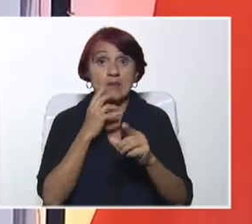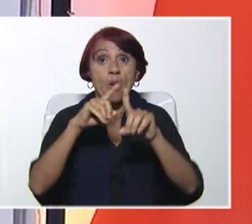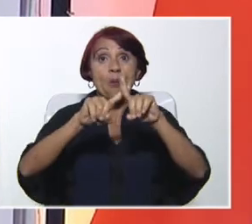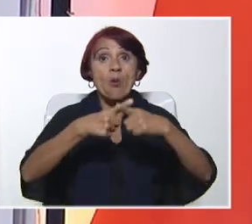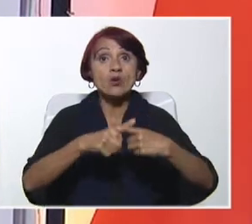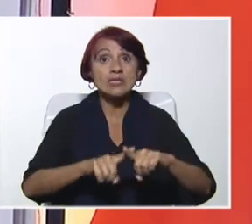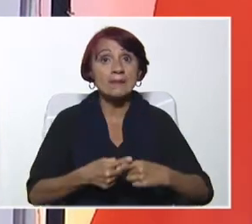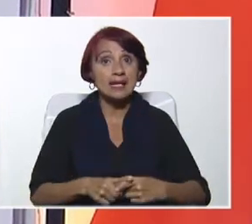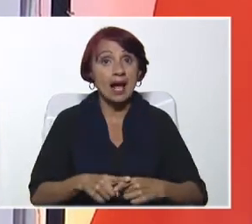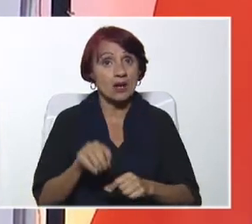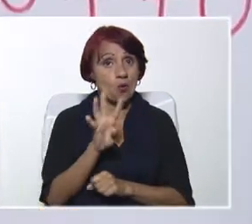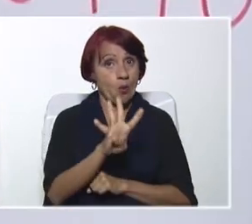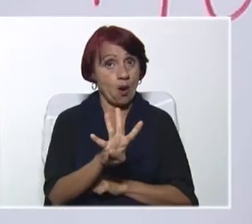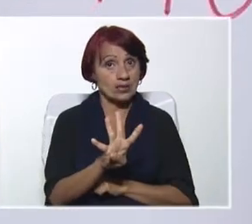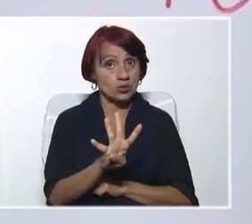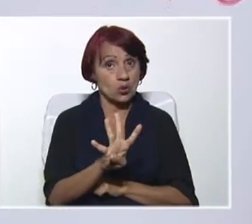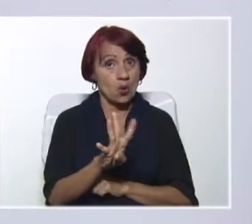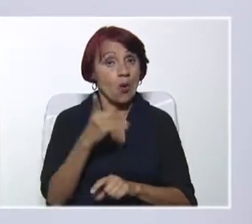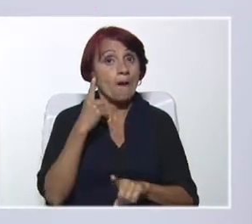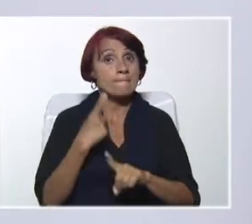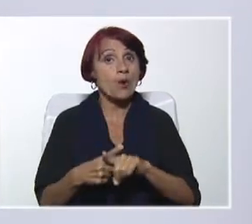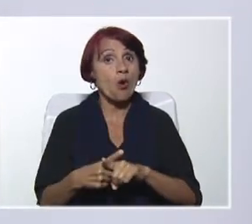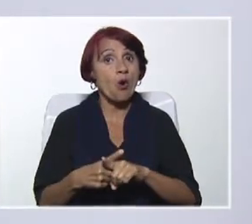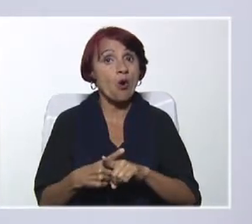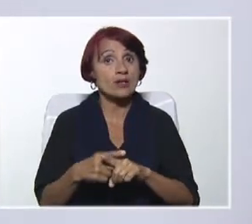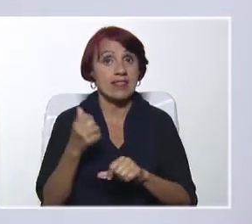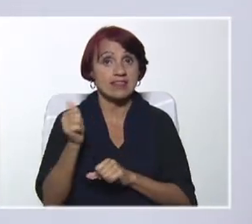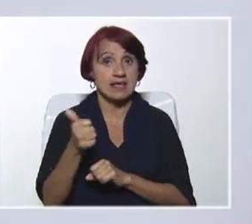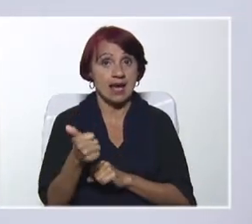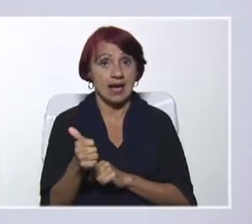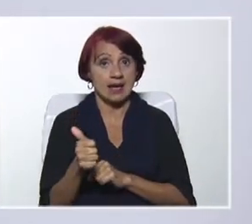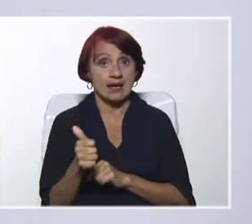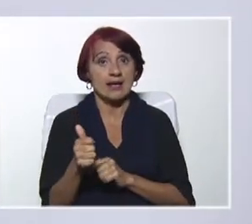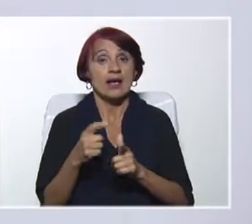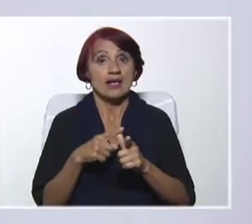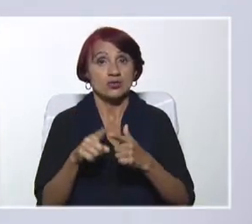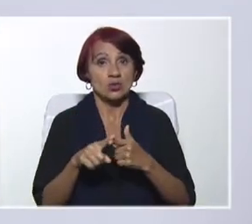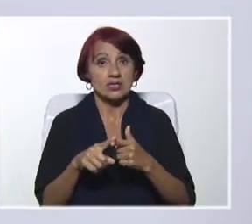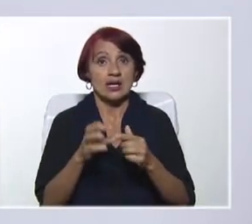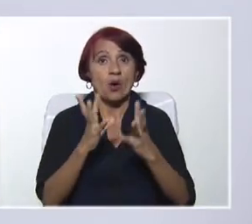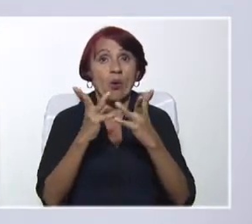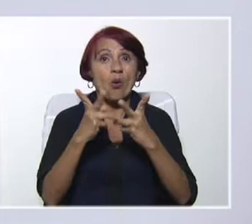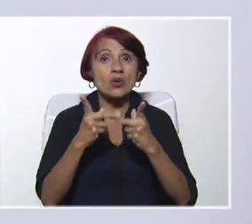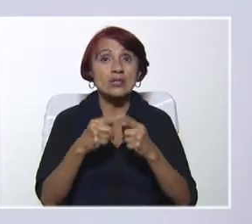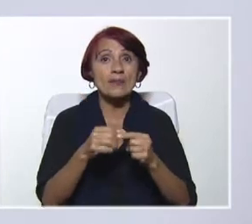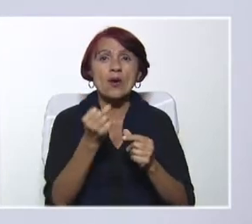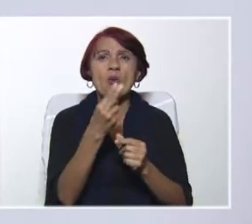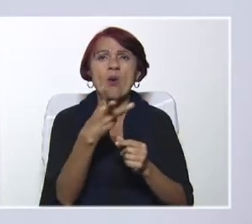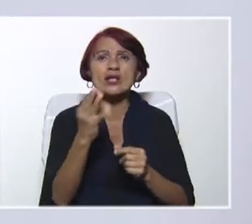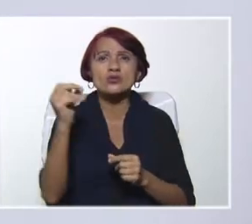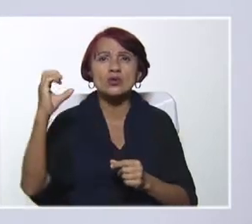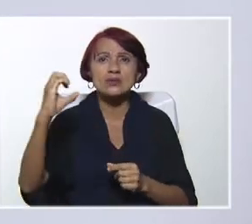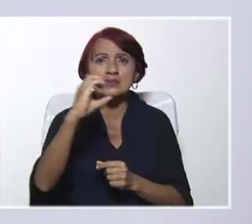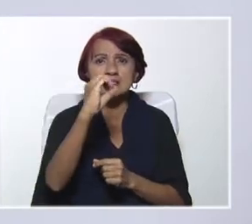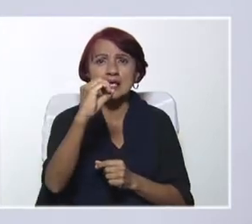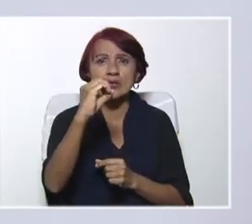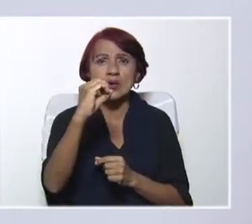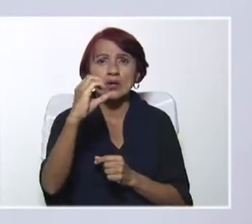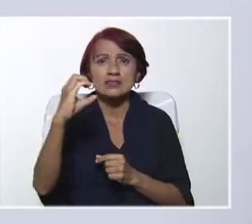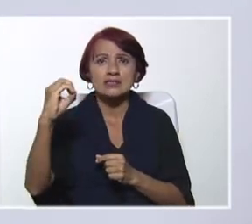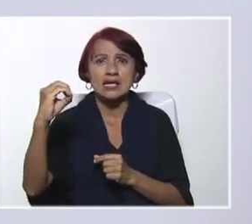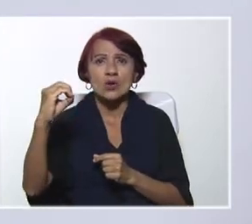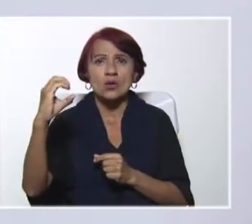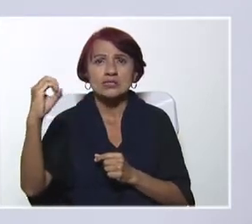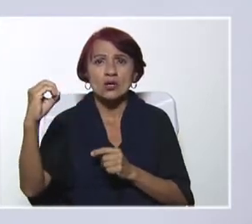multiplicar 4 por 10 y contamos el número de ceros que contiene. En este caso